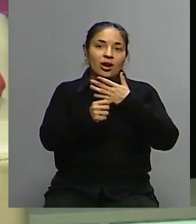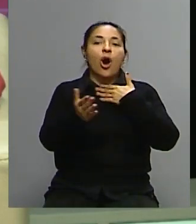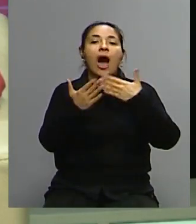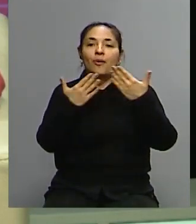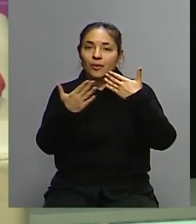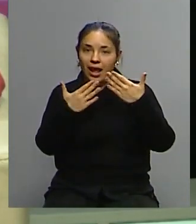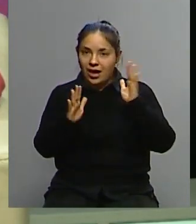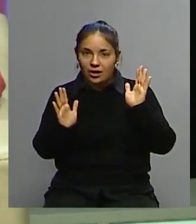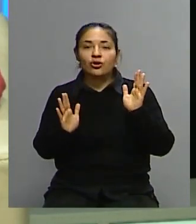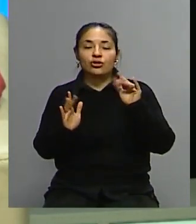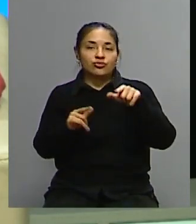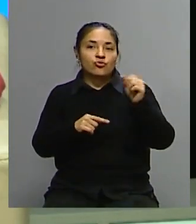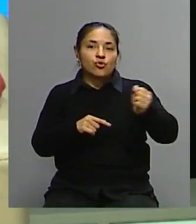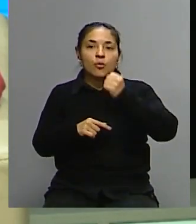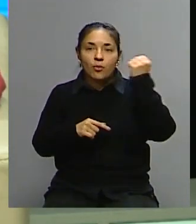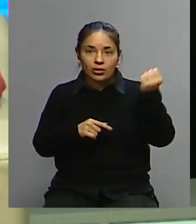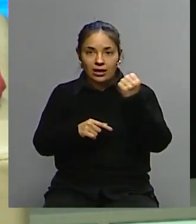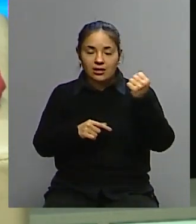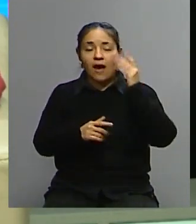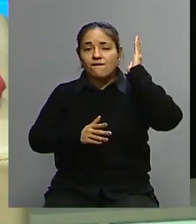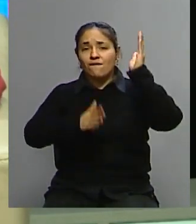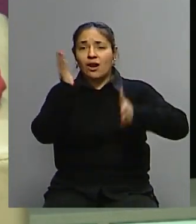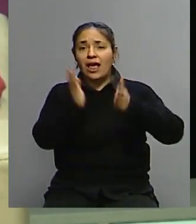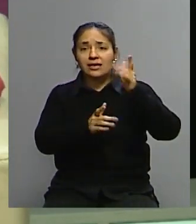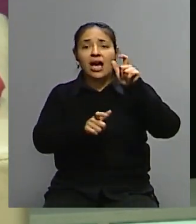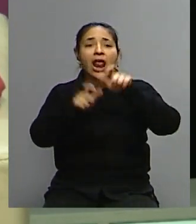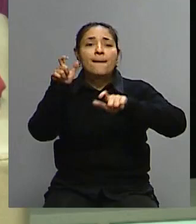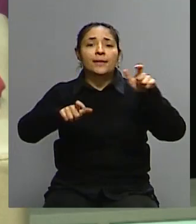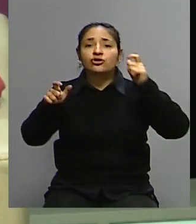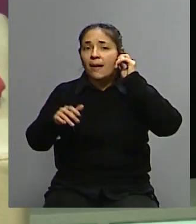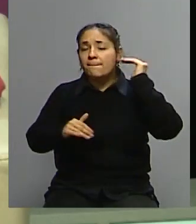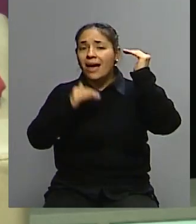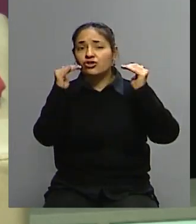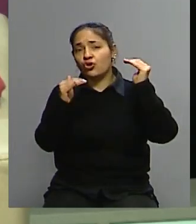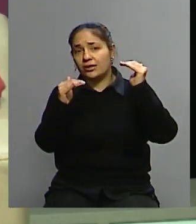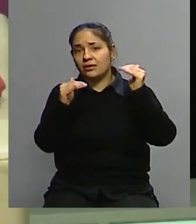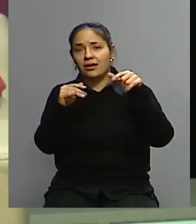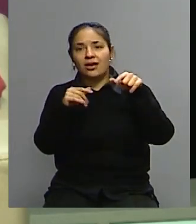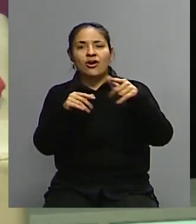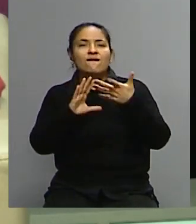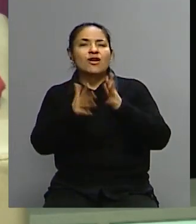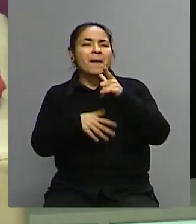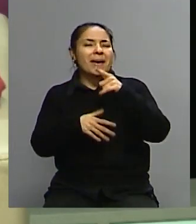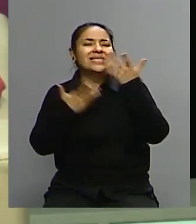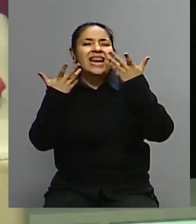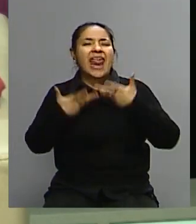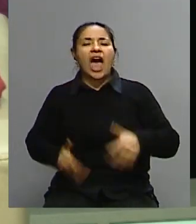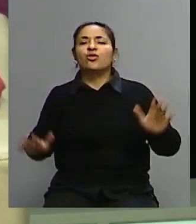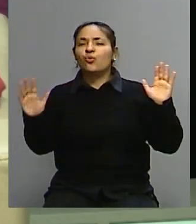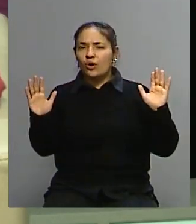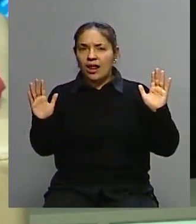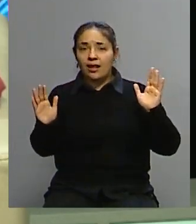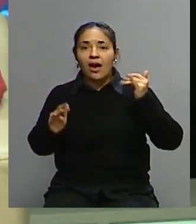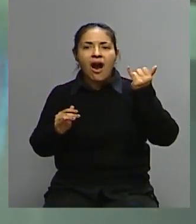muy importante. La violencia a las personas mayores es la violencia más naturalizada que tenemos. Sí. Hay muchísimas conductas